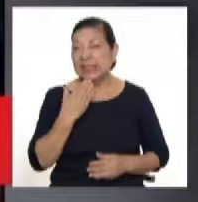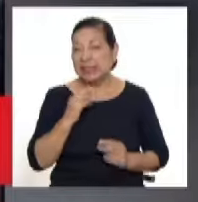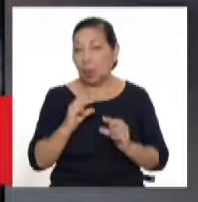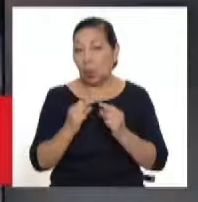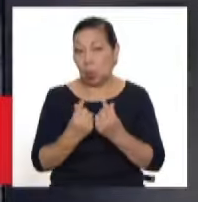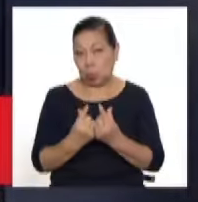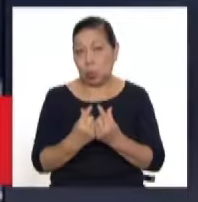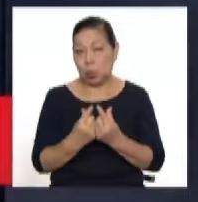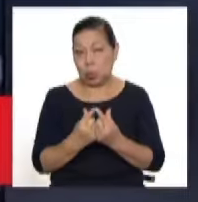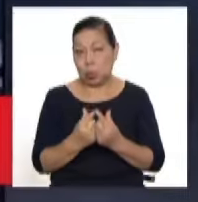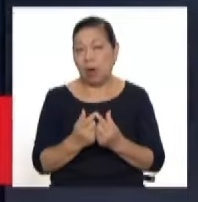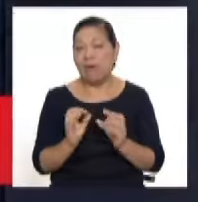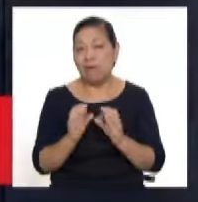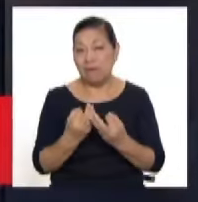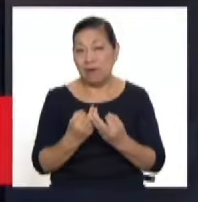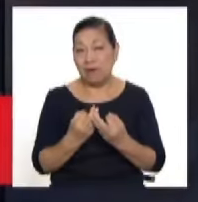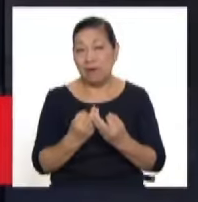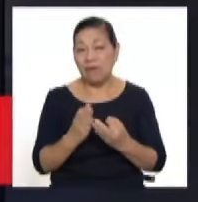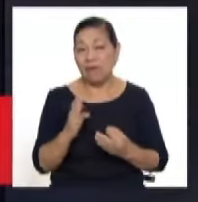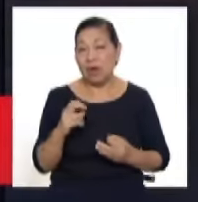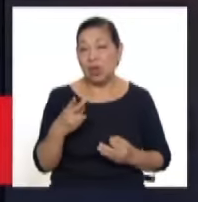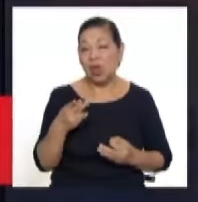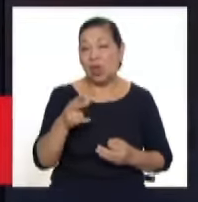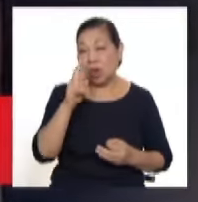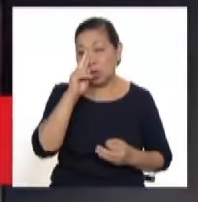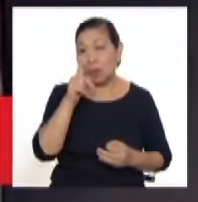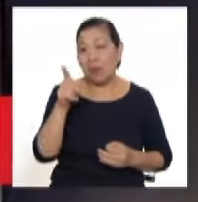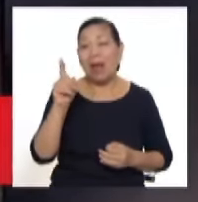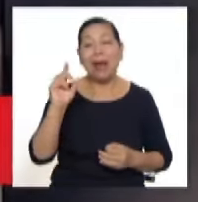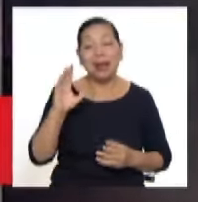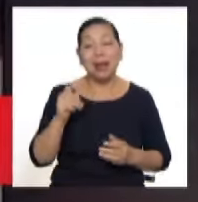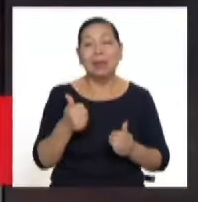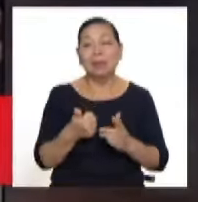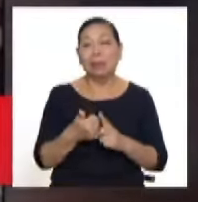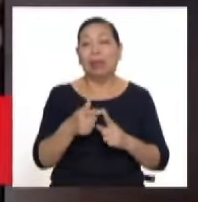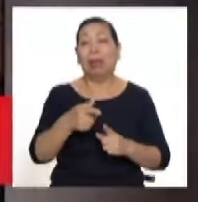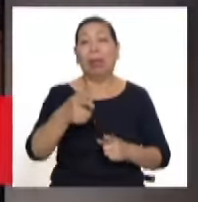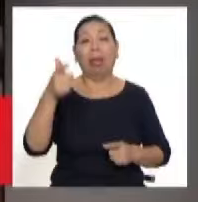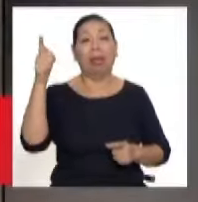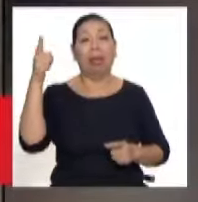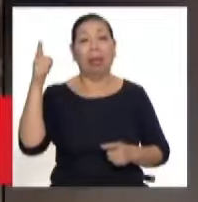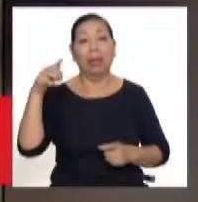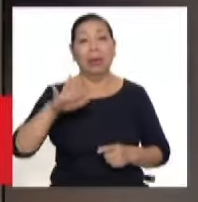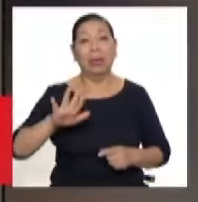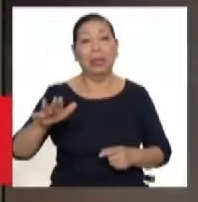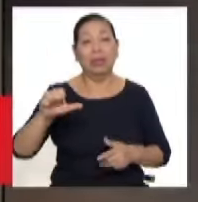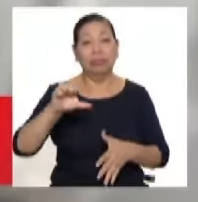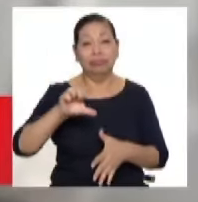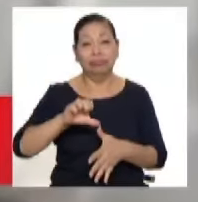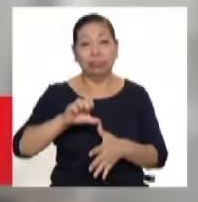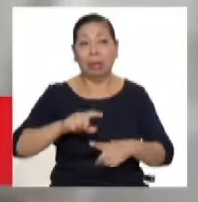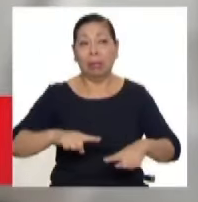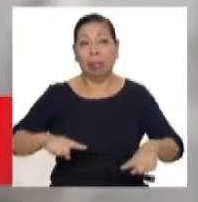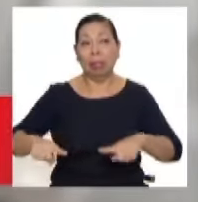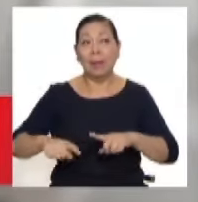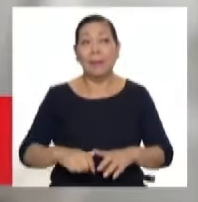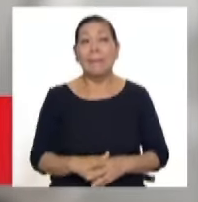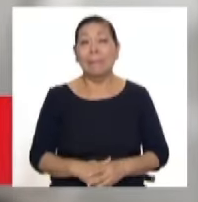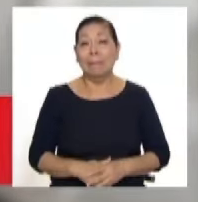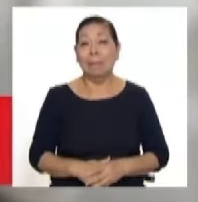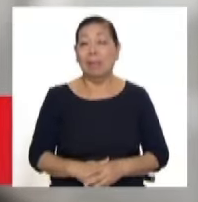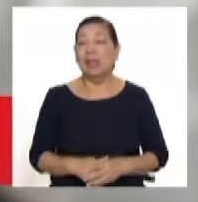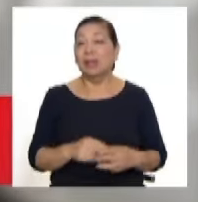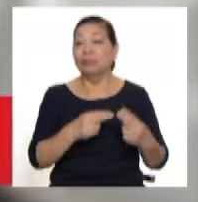pertenecería a la banda de la familia de los Fascioli en Roma, Italia, y era el líder en la región de Sudamérica.